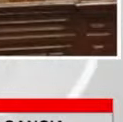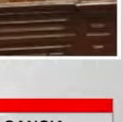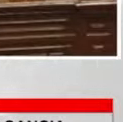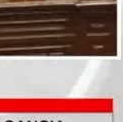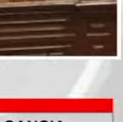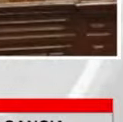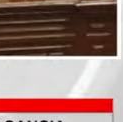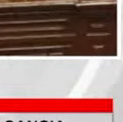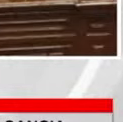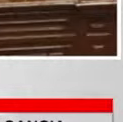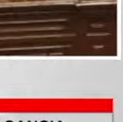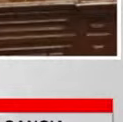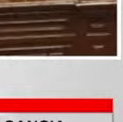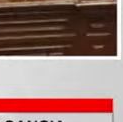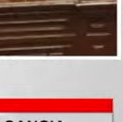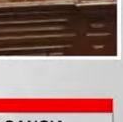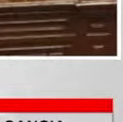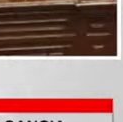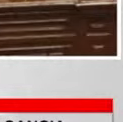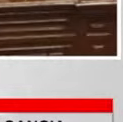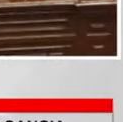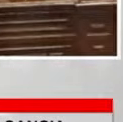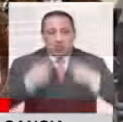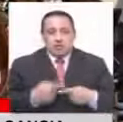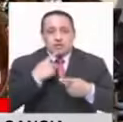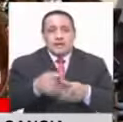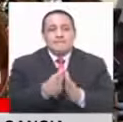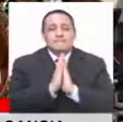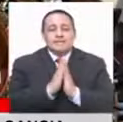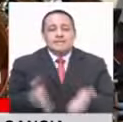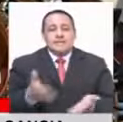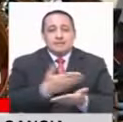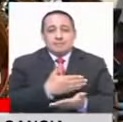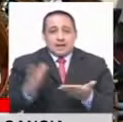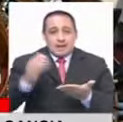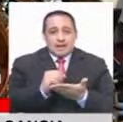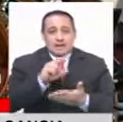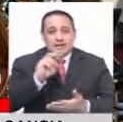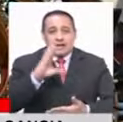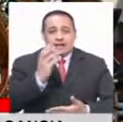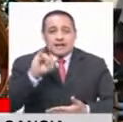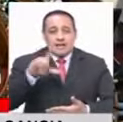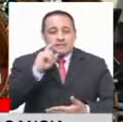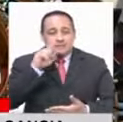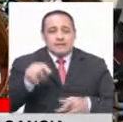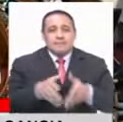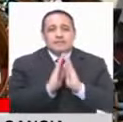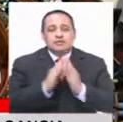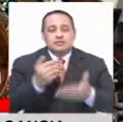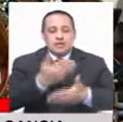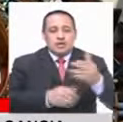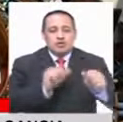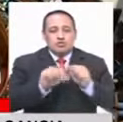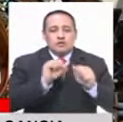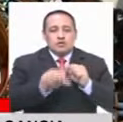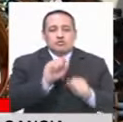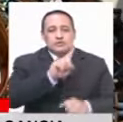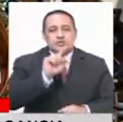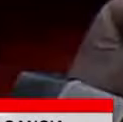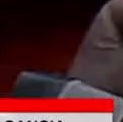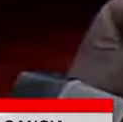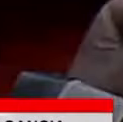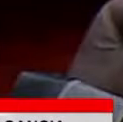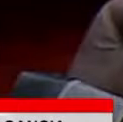D. El acuerdo que declara la vacancia de la Presidencia de la República por la causal, prevista en el inciso 2 del artículo 113